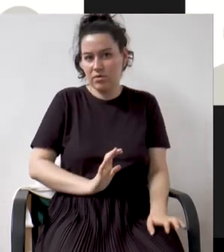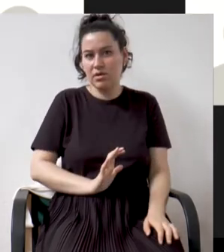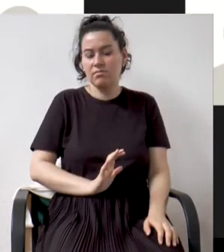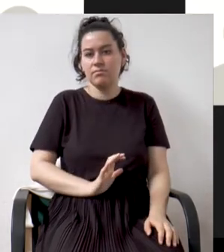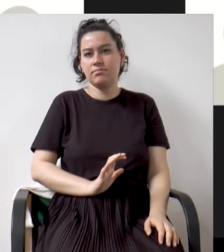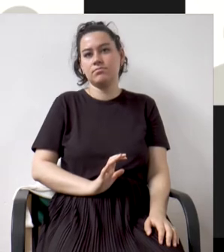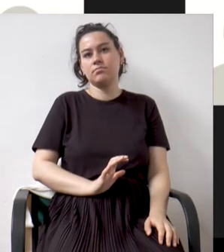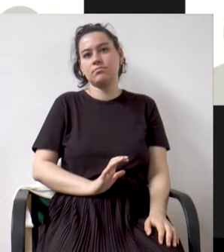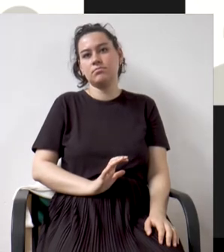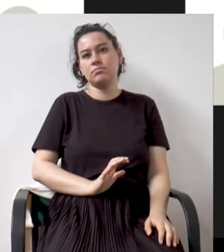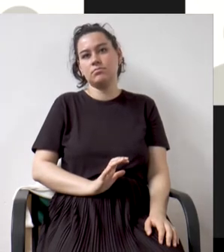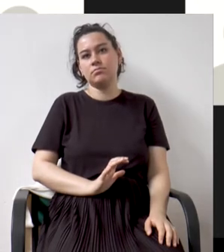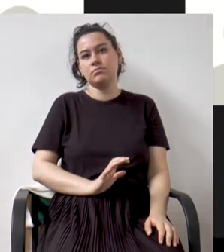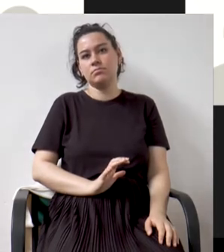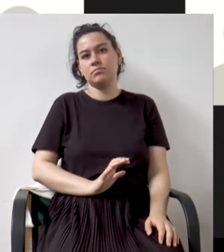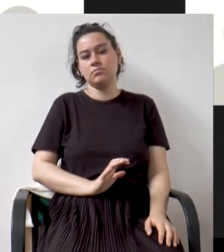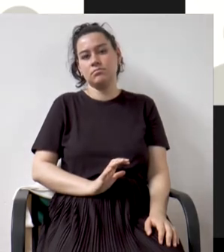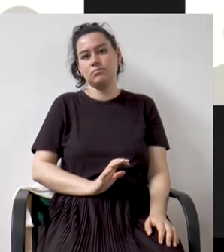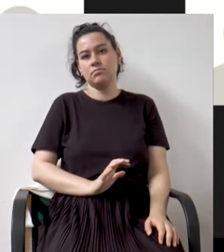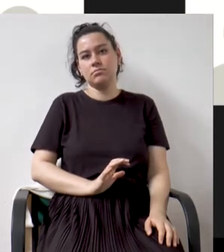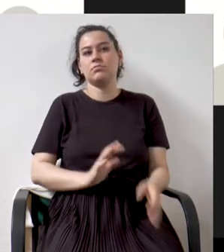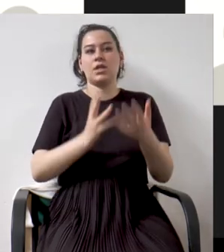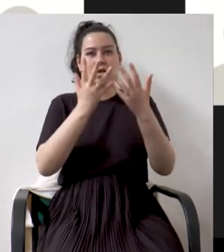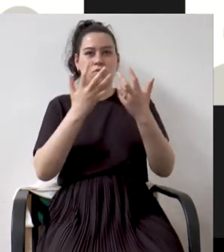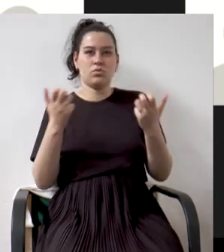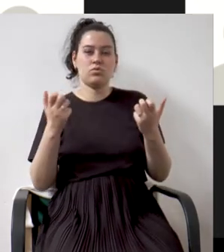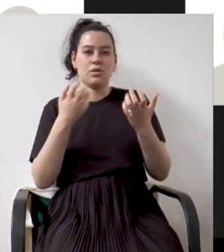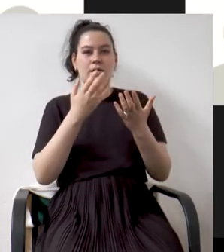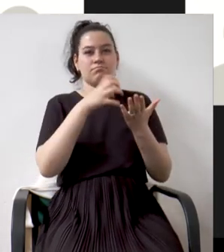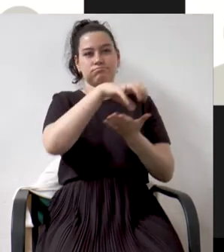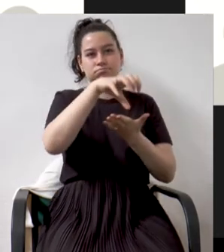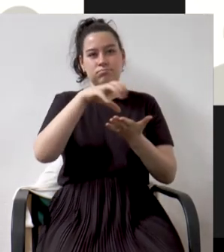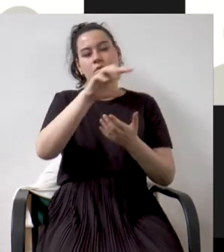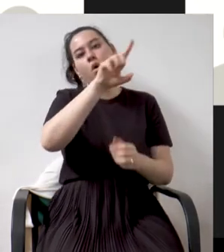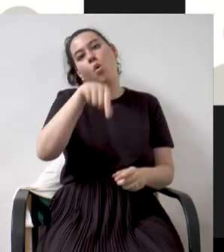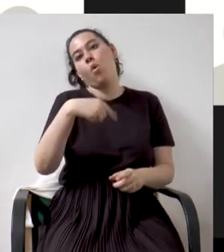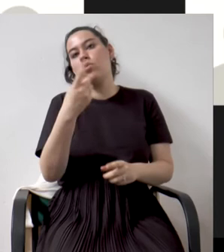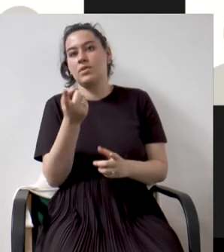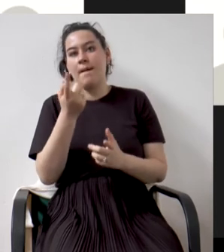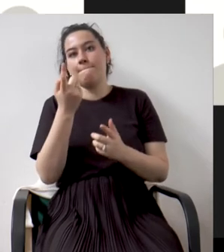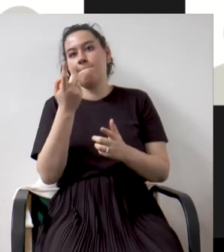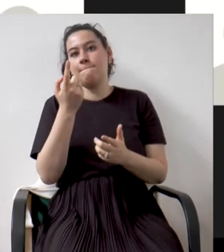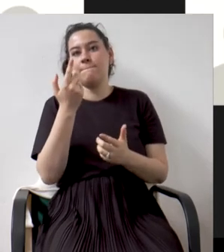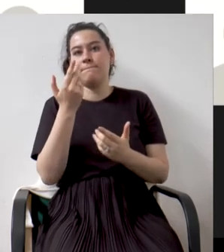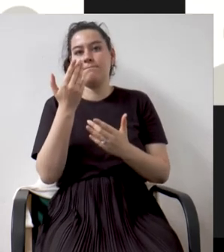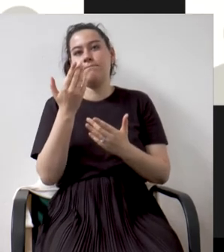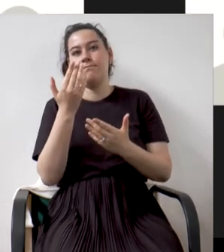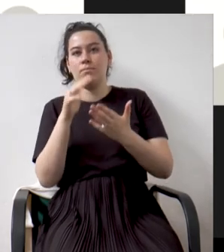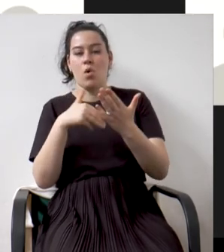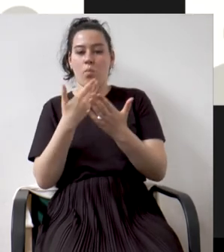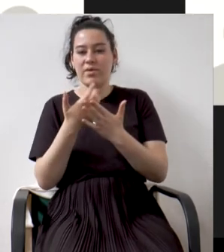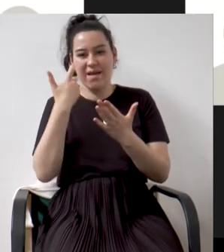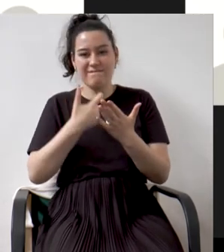claramente pueden establecerse como estructuras académicas de departamentos, y otras que están, podríamos decir, a medio camino o